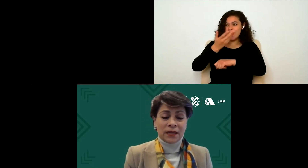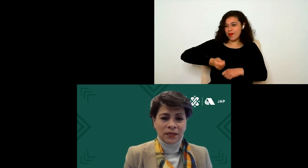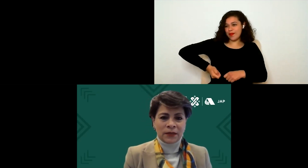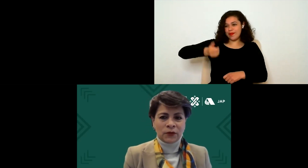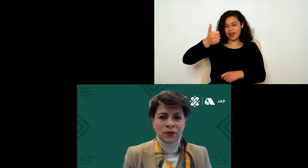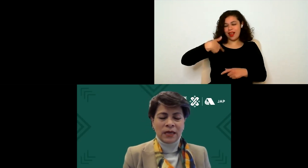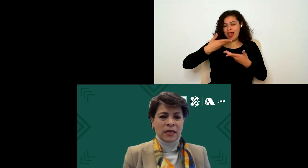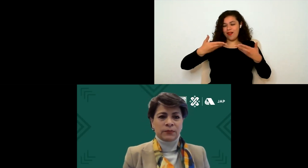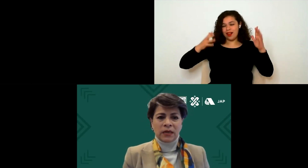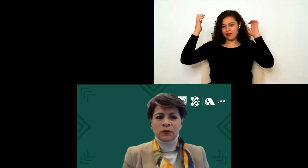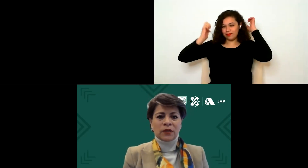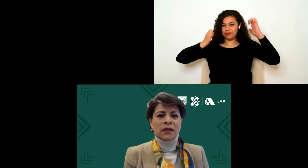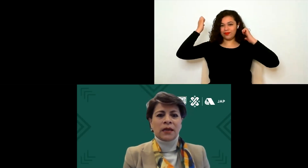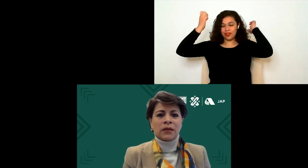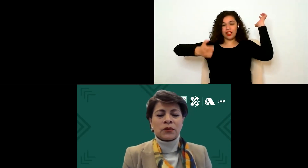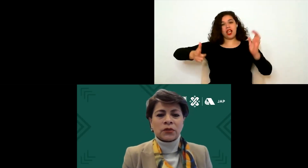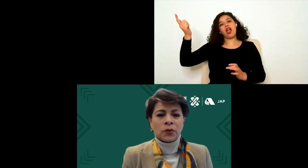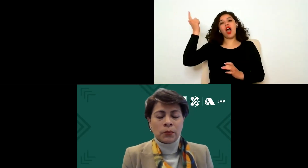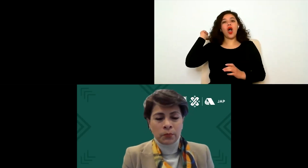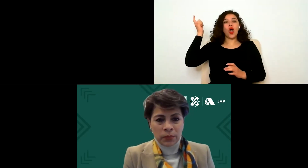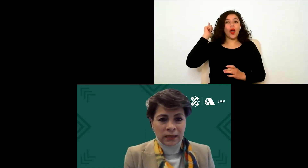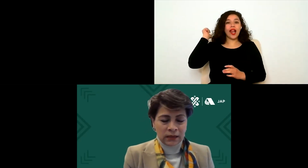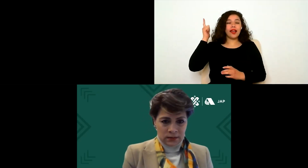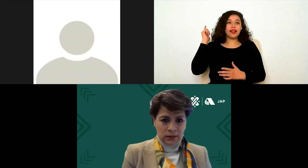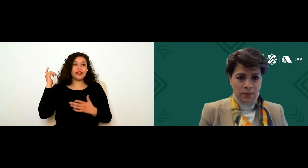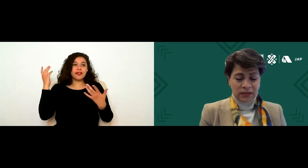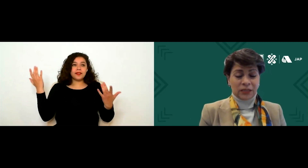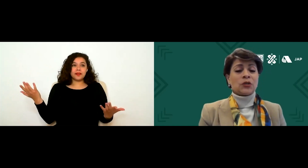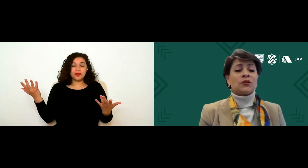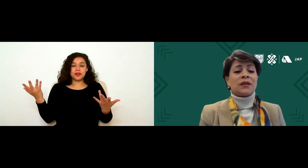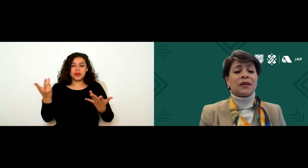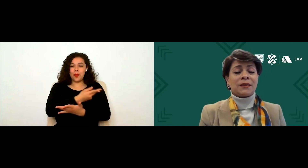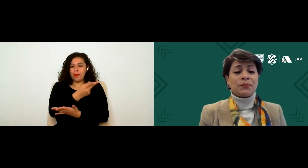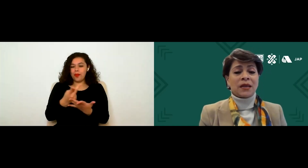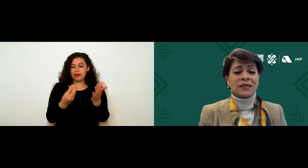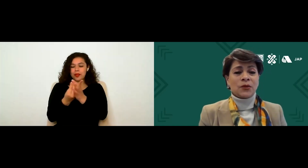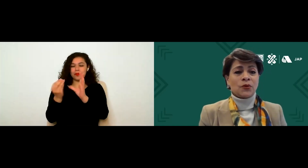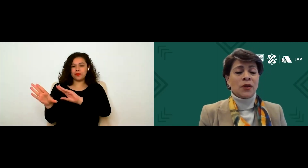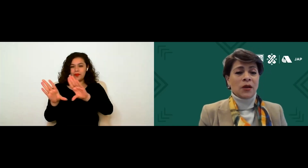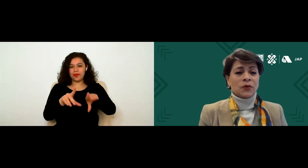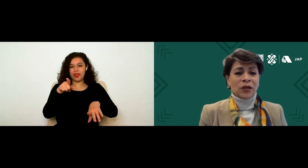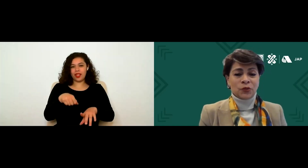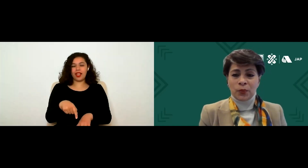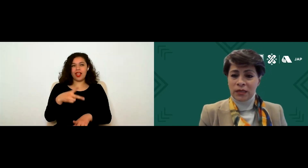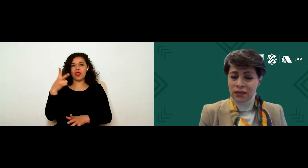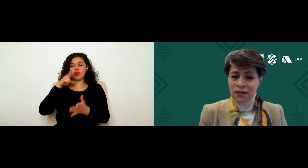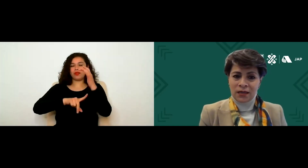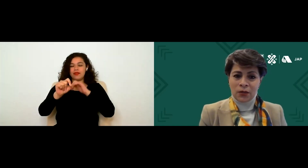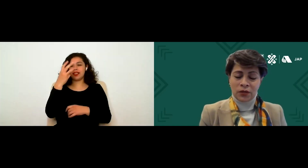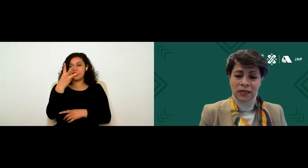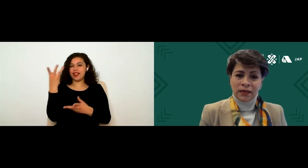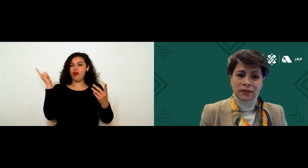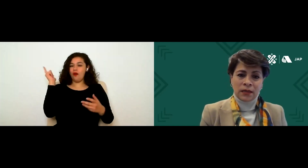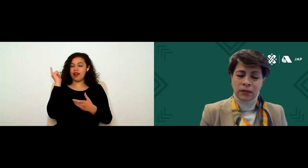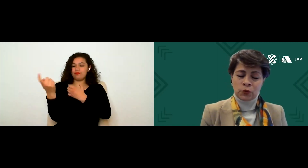evento. Esperamos que en nuestro plan de capacitación para este año contar con su presencia